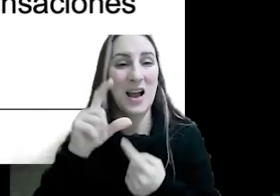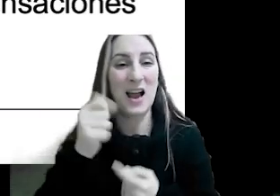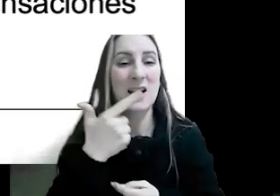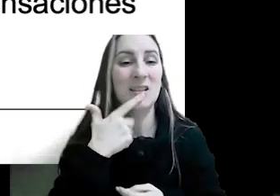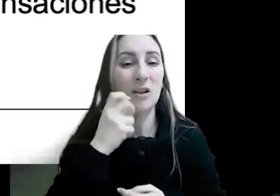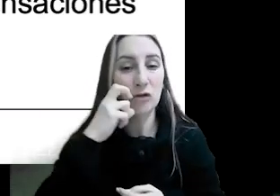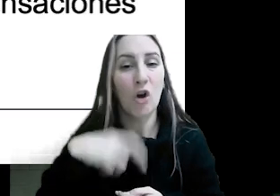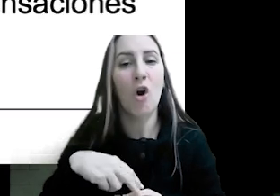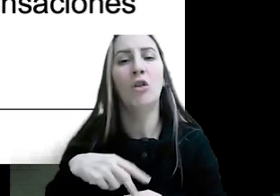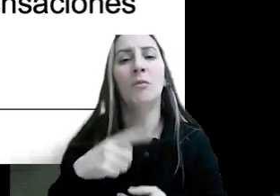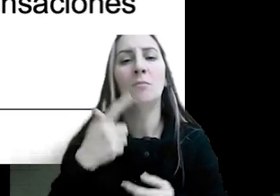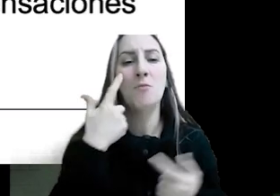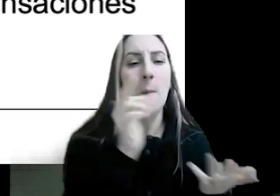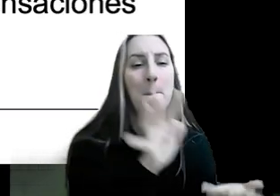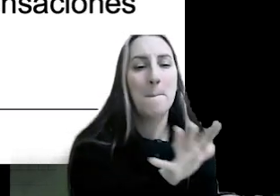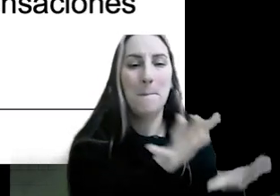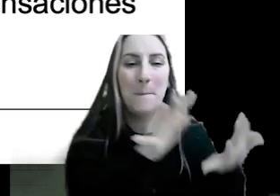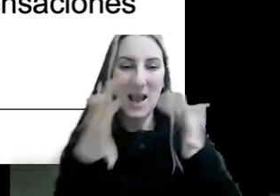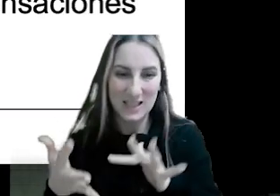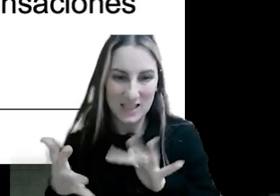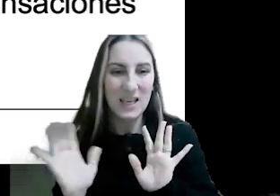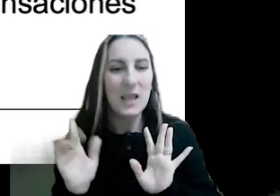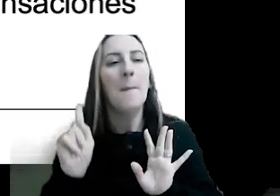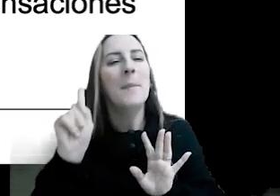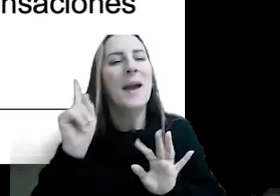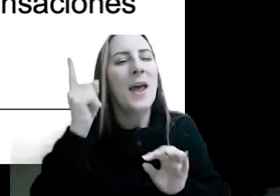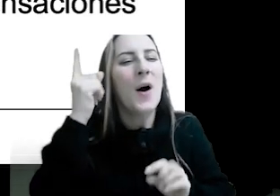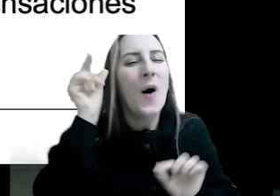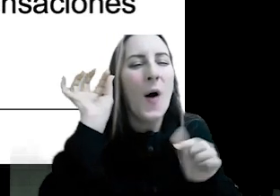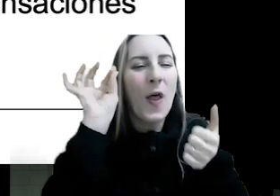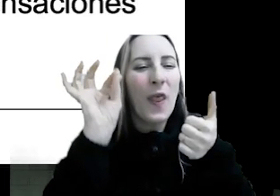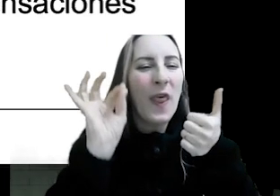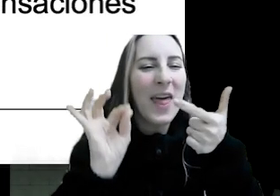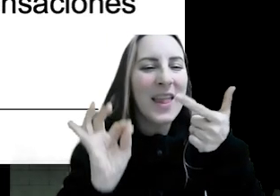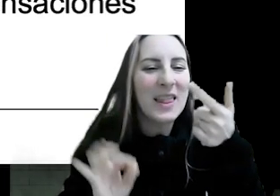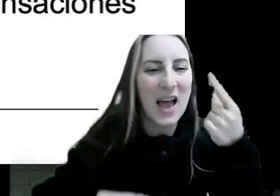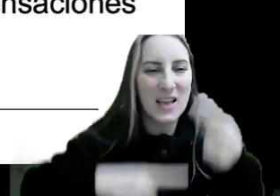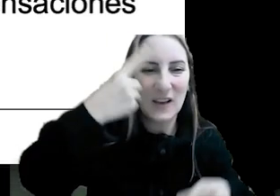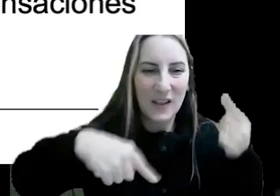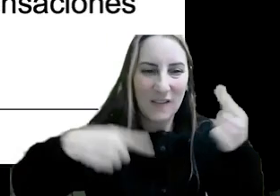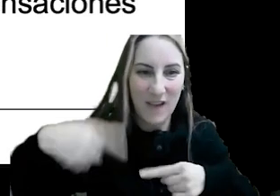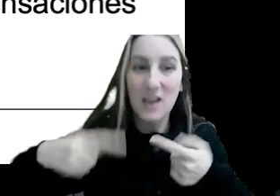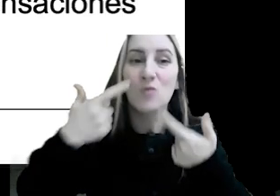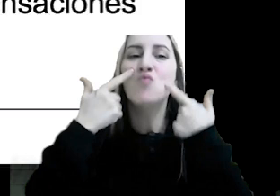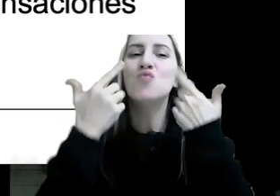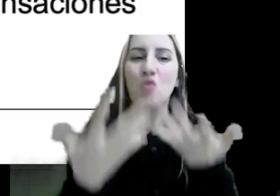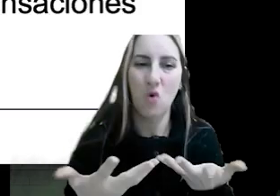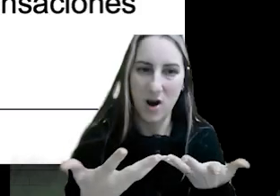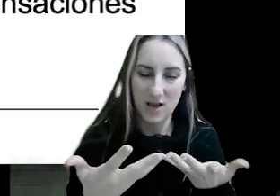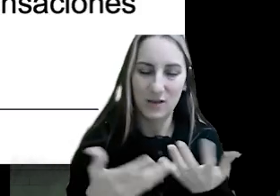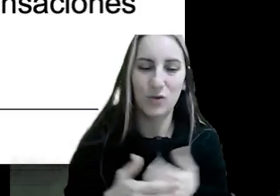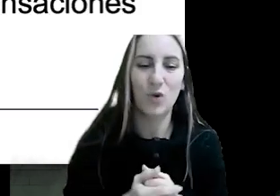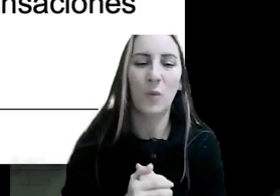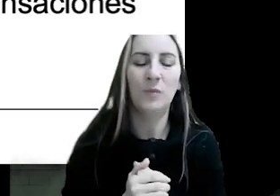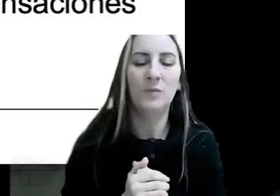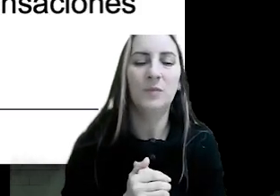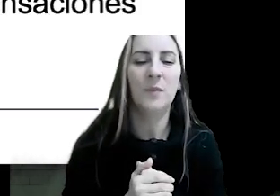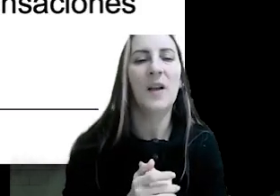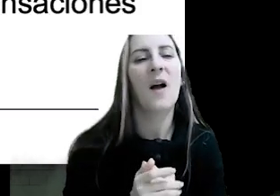caso similar, pero tiene algunas aristas diferentes, que lo traigo justamente para demostrar cuál es